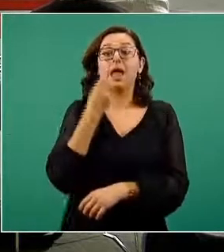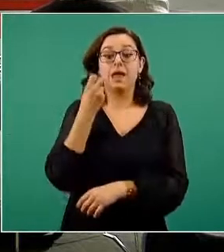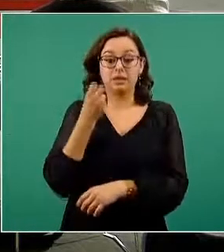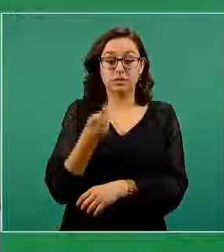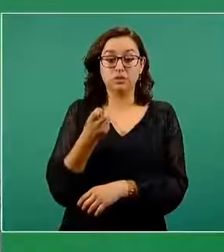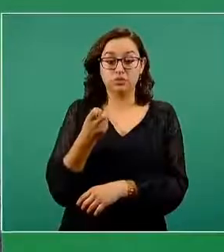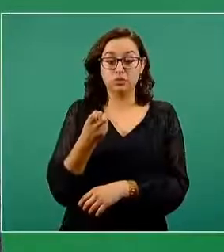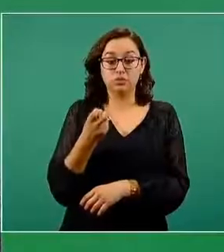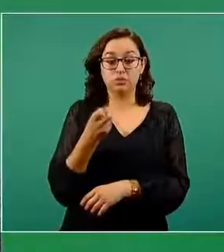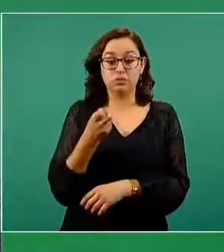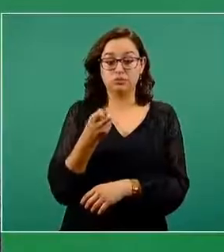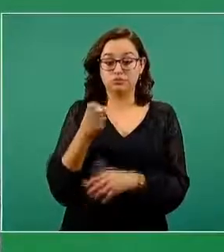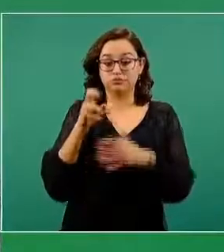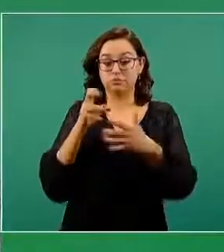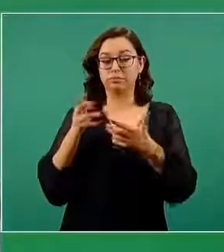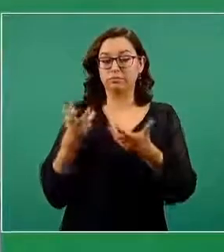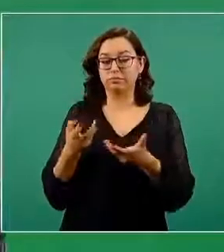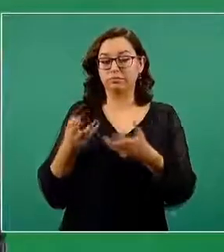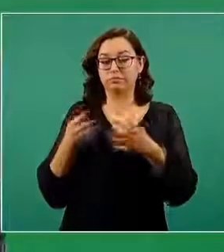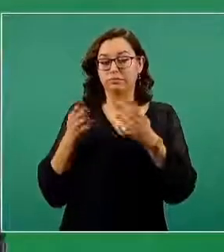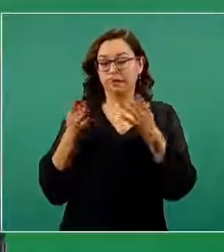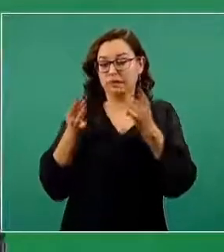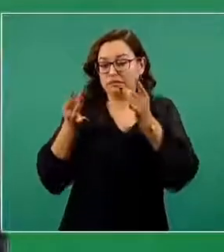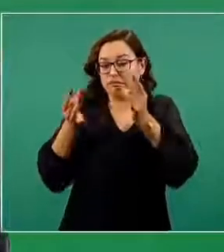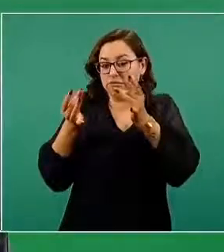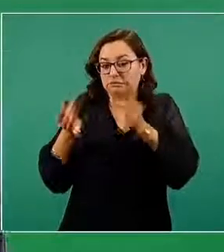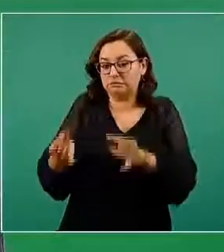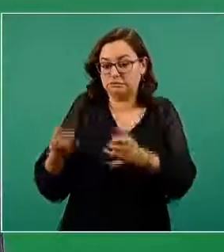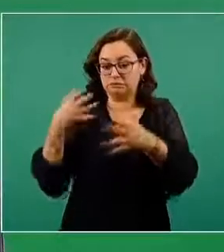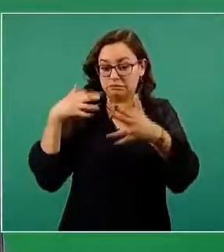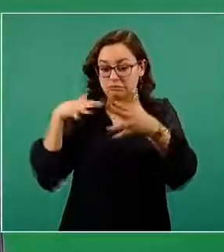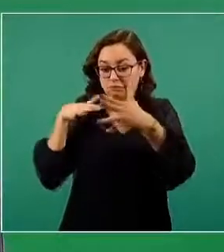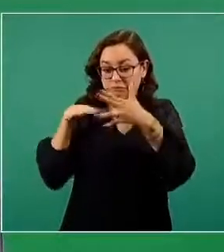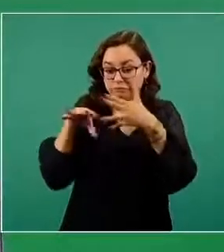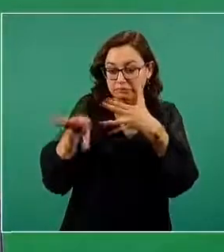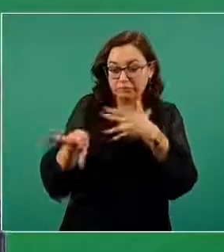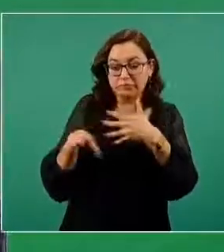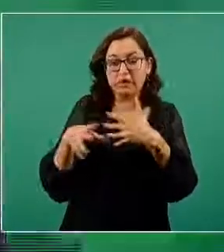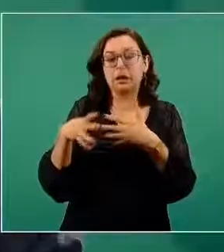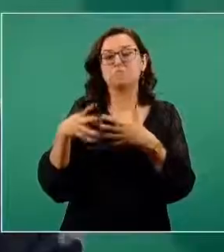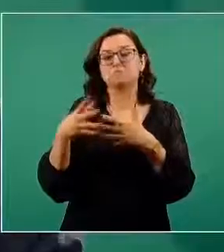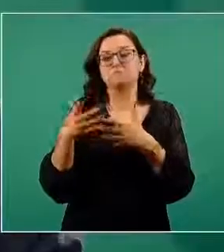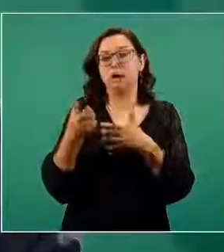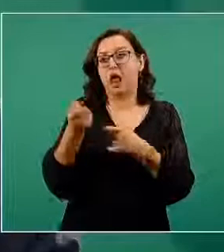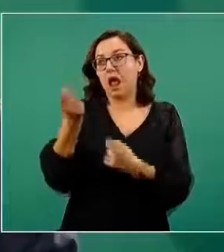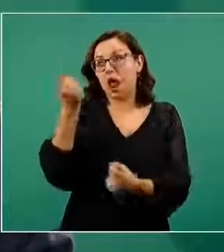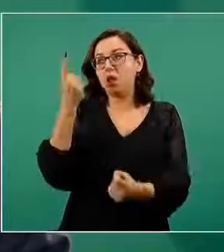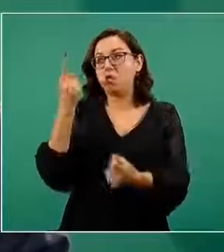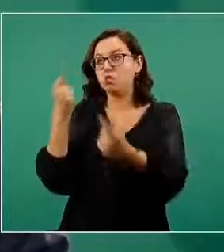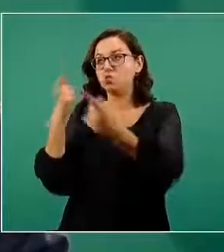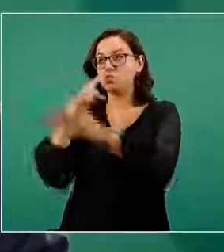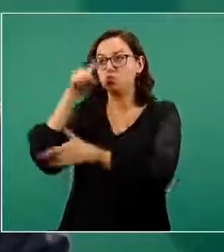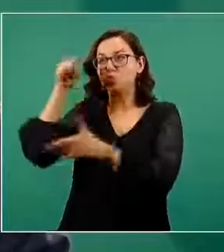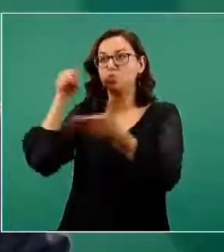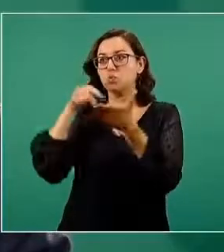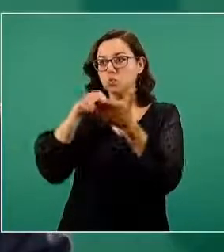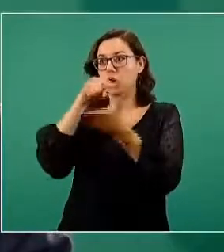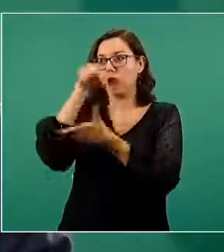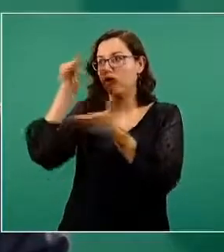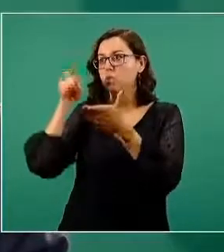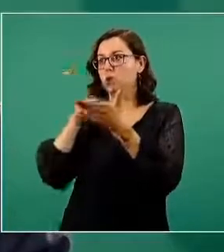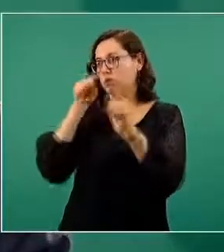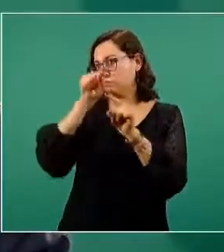filtros, dada su complejidad tecnológica, solo se fabrican en ciertos lugares. Y este tipo de